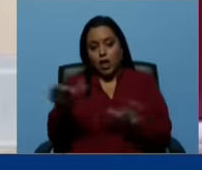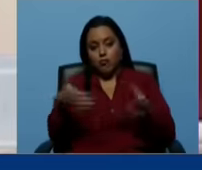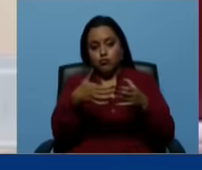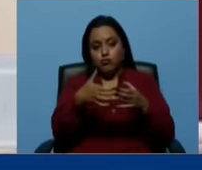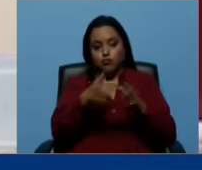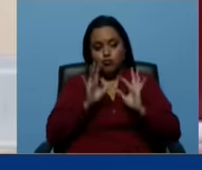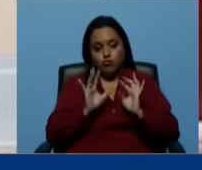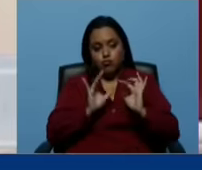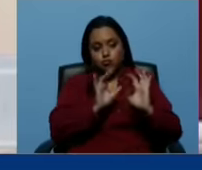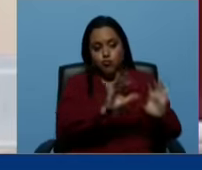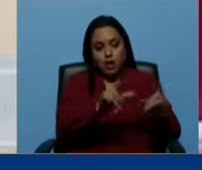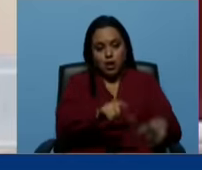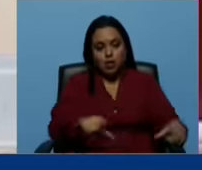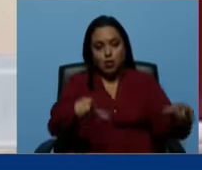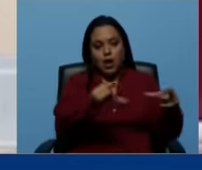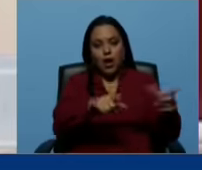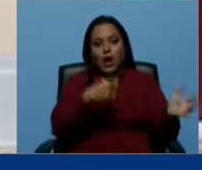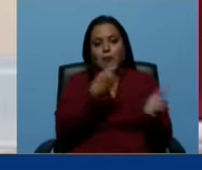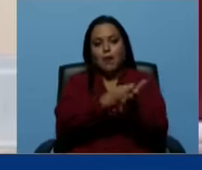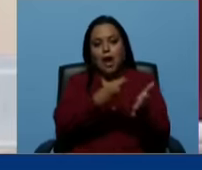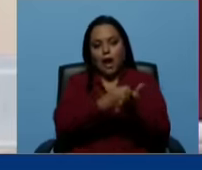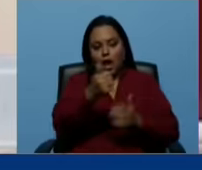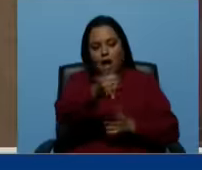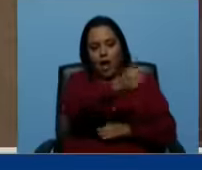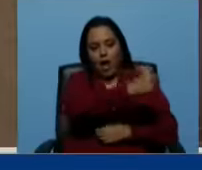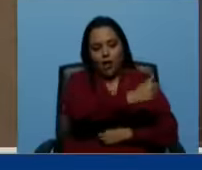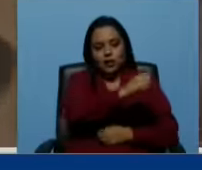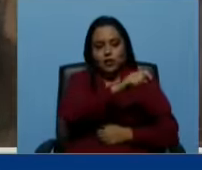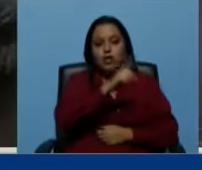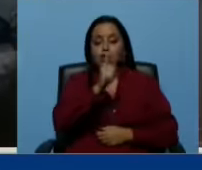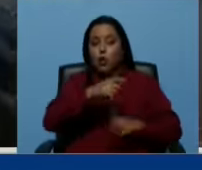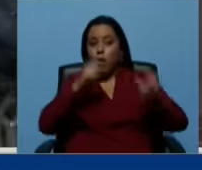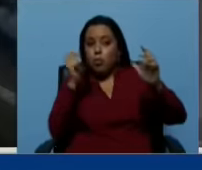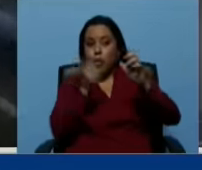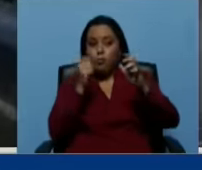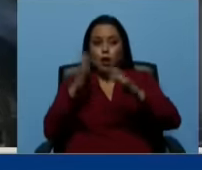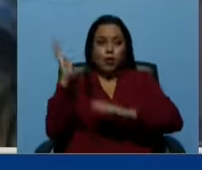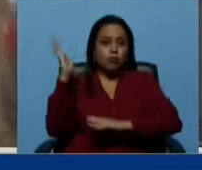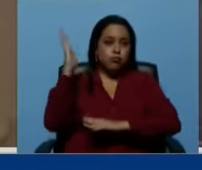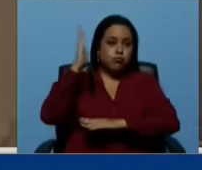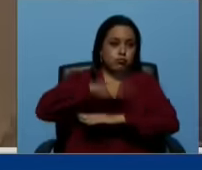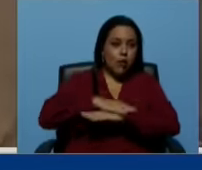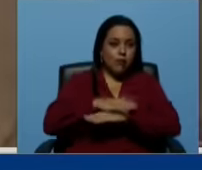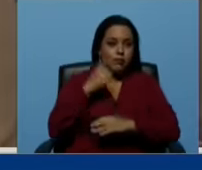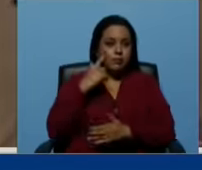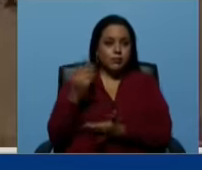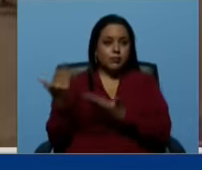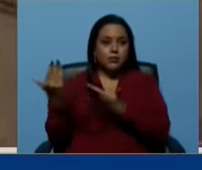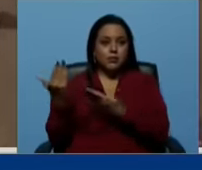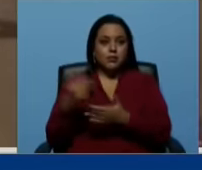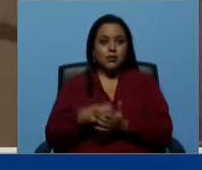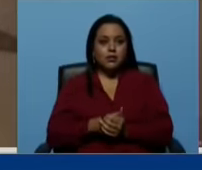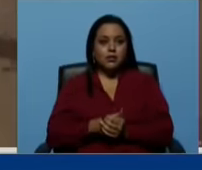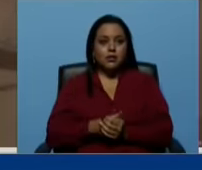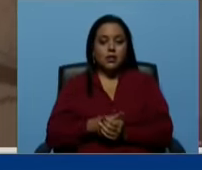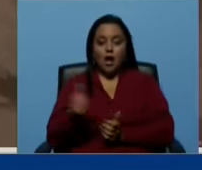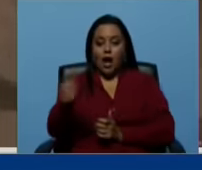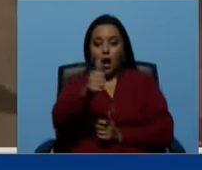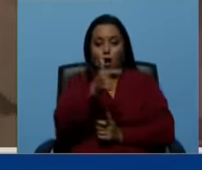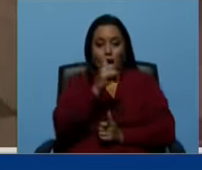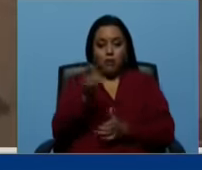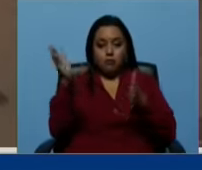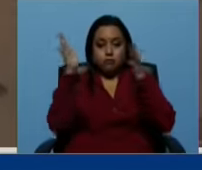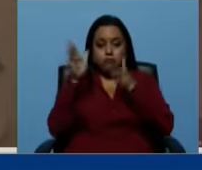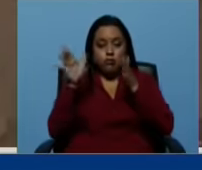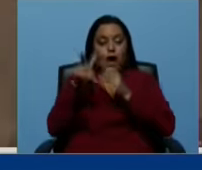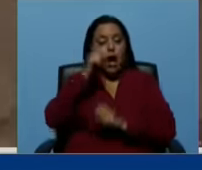personas, les pagas tanto y tumbas esa estatua que está ahí. A todos les dieron órdenes, a todos. El